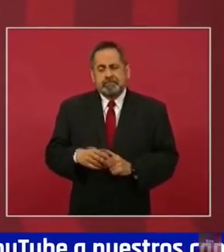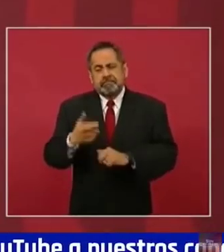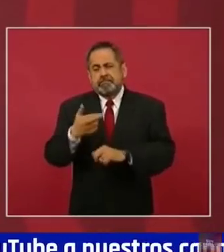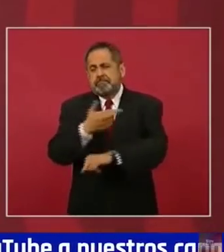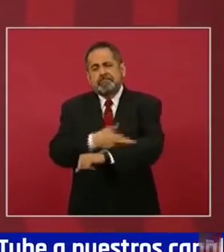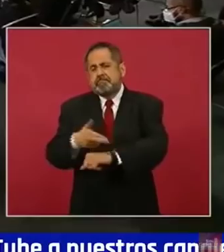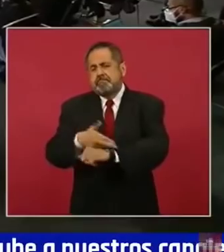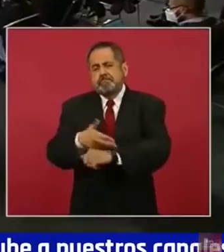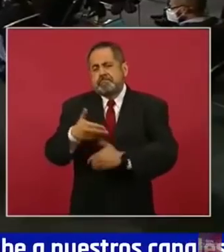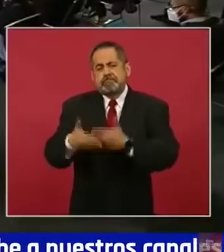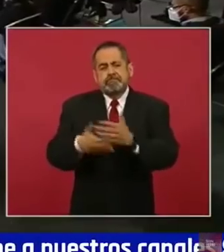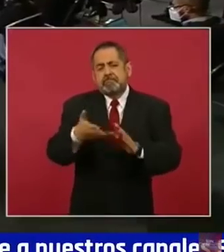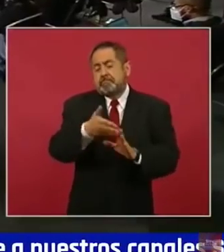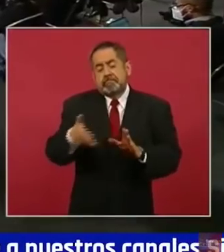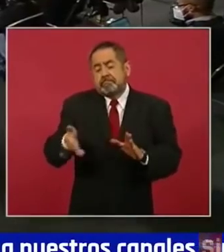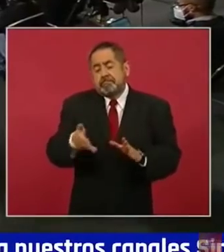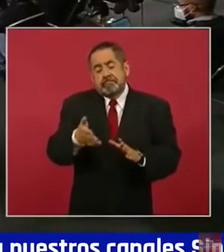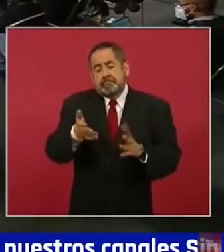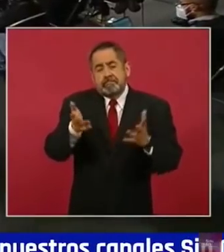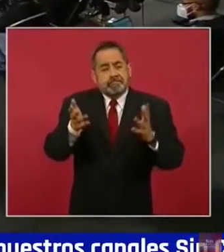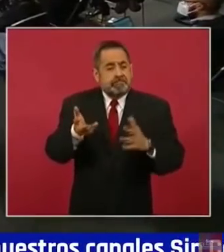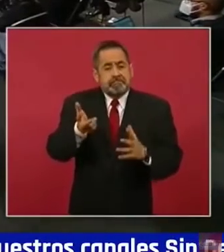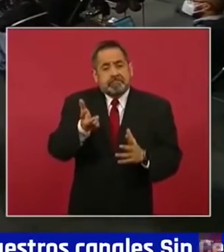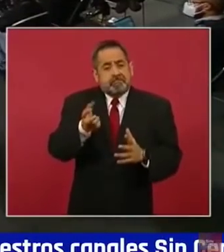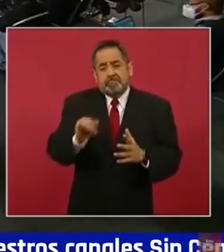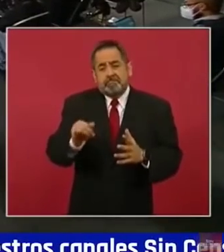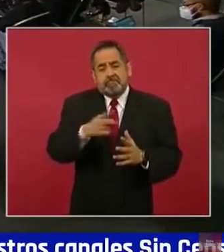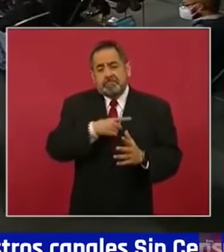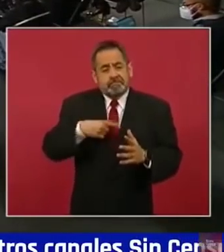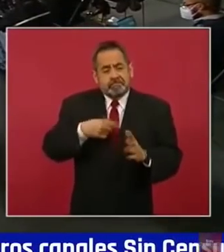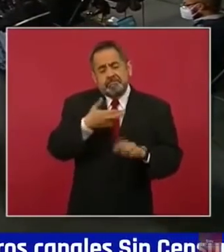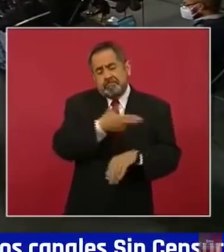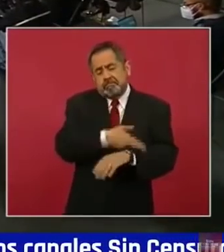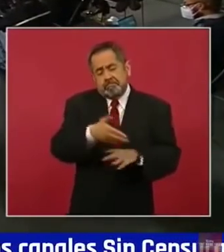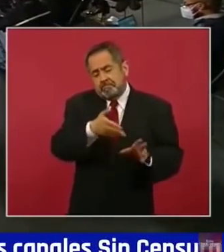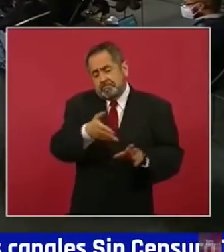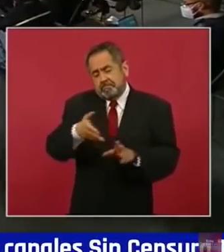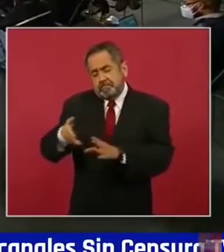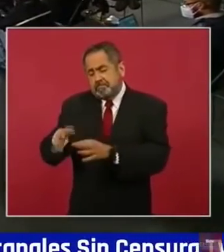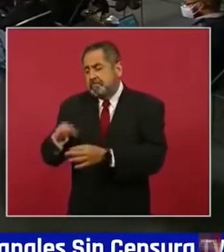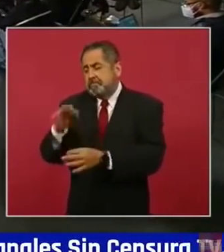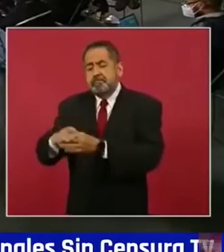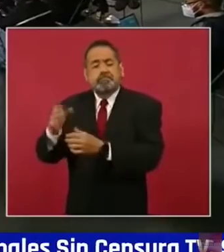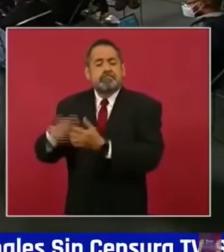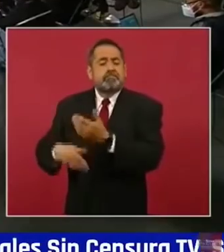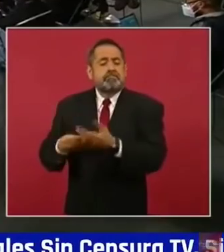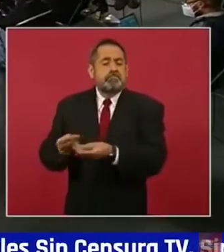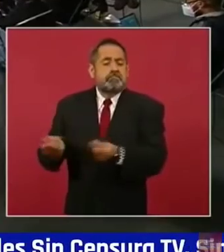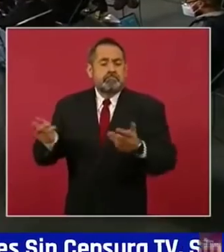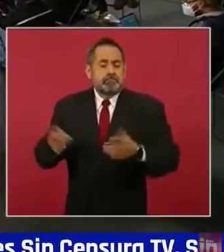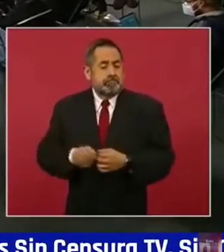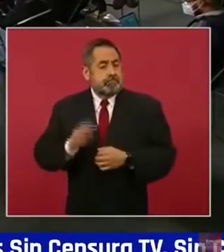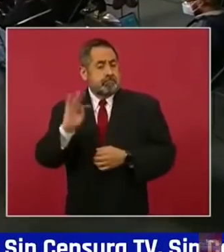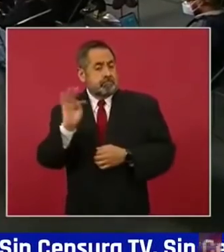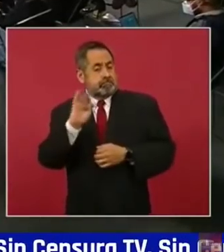procesos que tienen que desahogarse. Si hay una